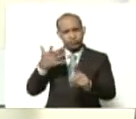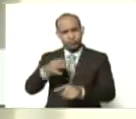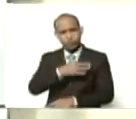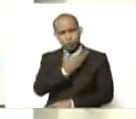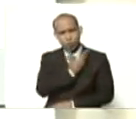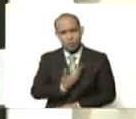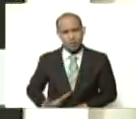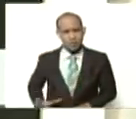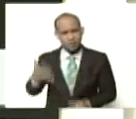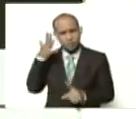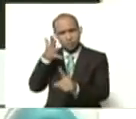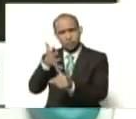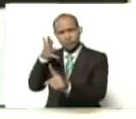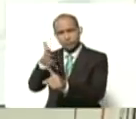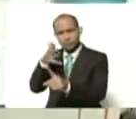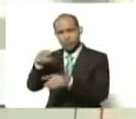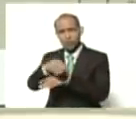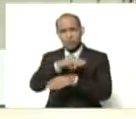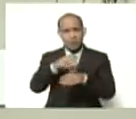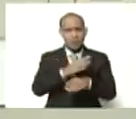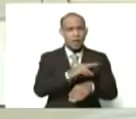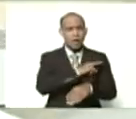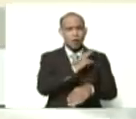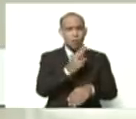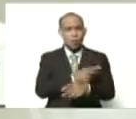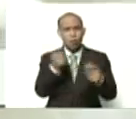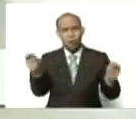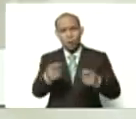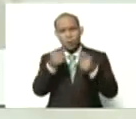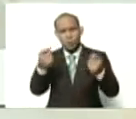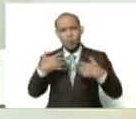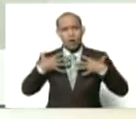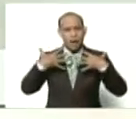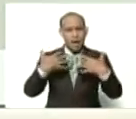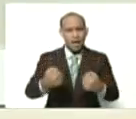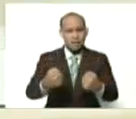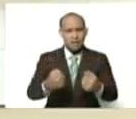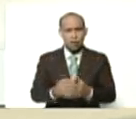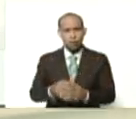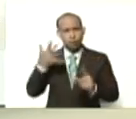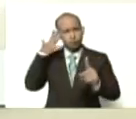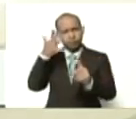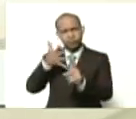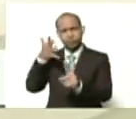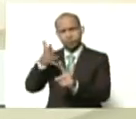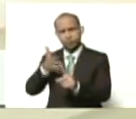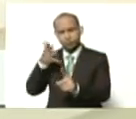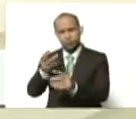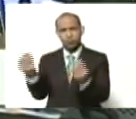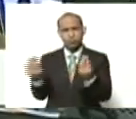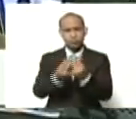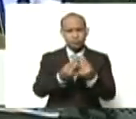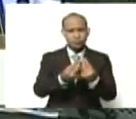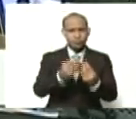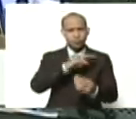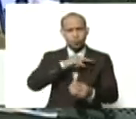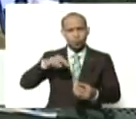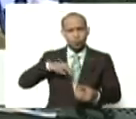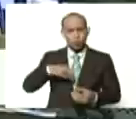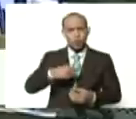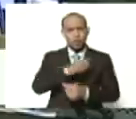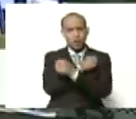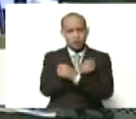las orientaciones del Ministerio del Poder Popular para la Salud, las orientaciones también al acompañamiento de nuestras Fuerzas Armadas, el